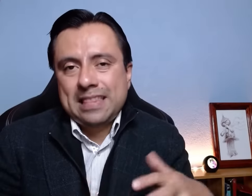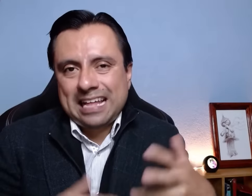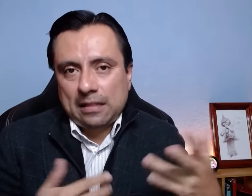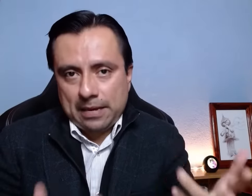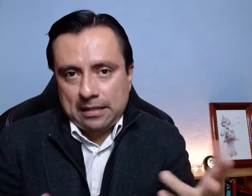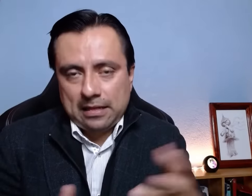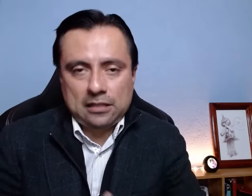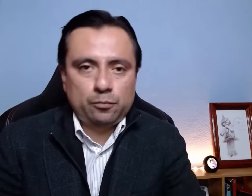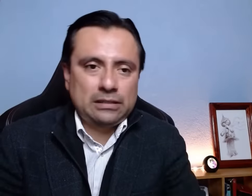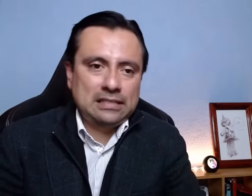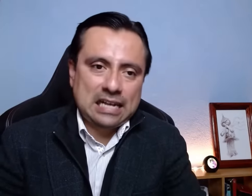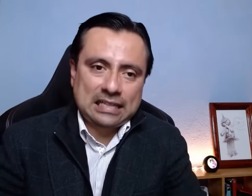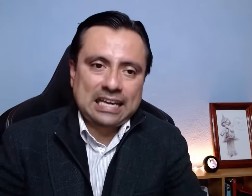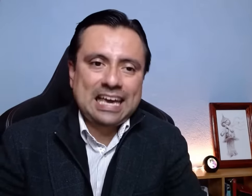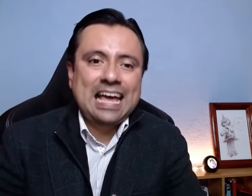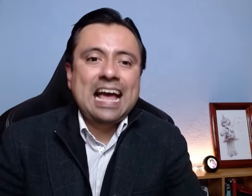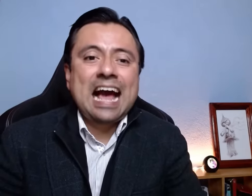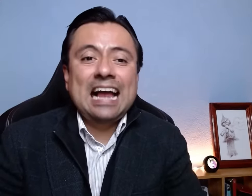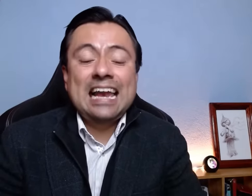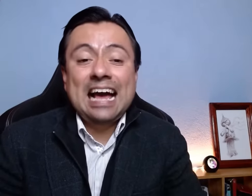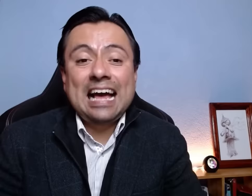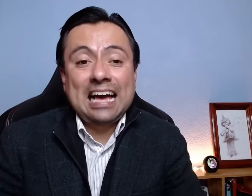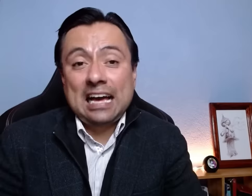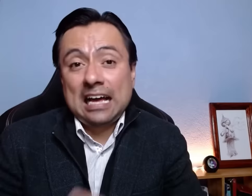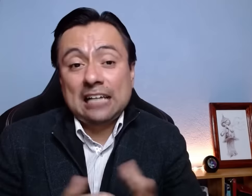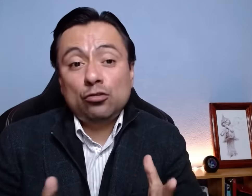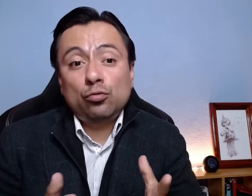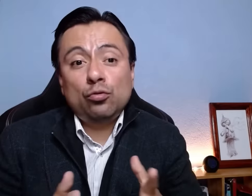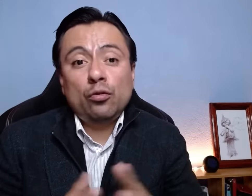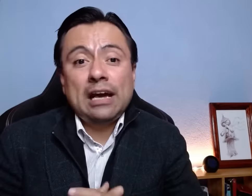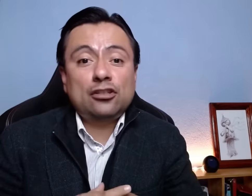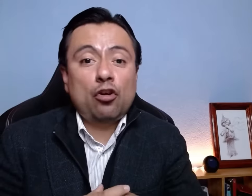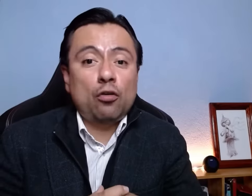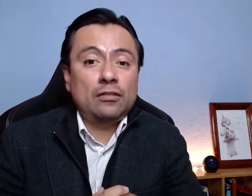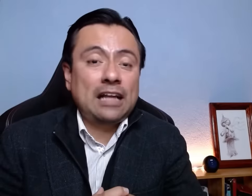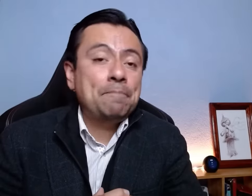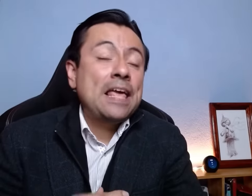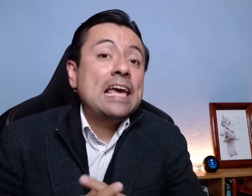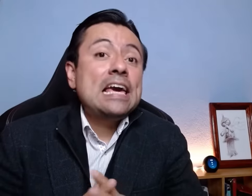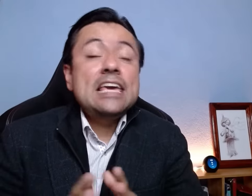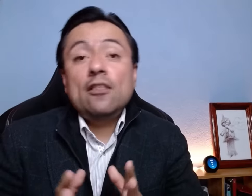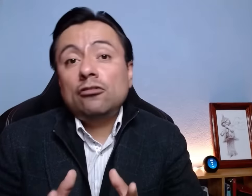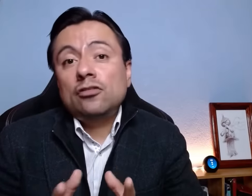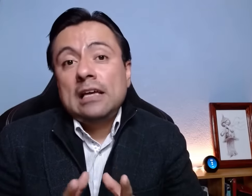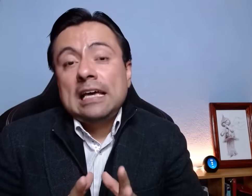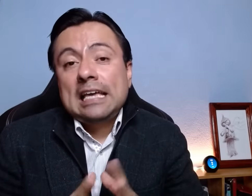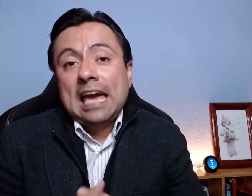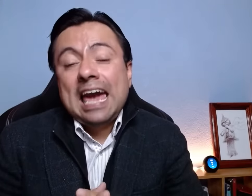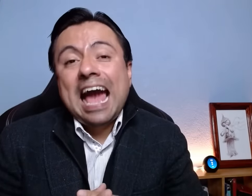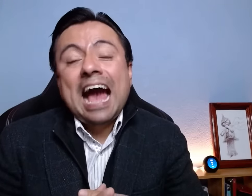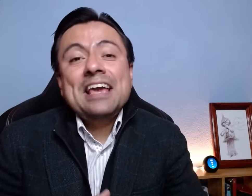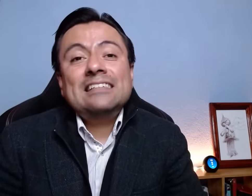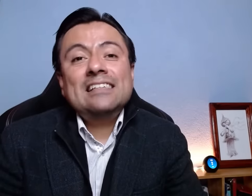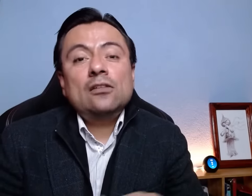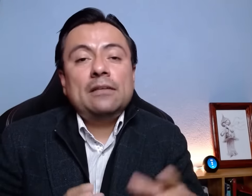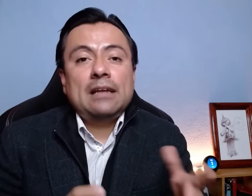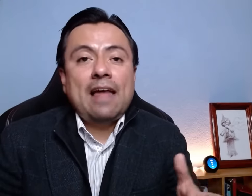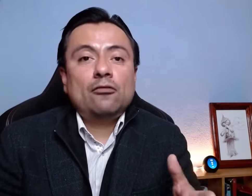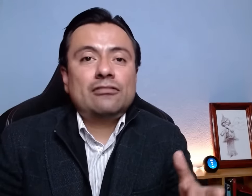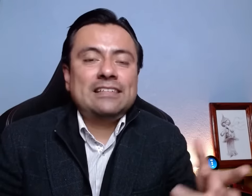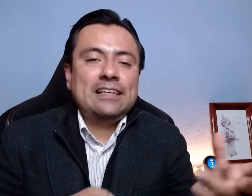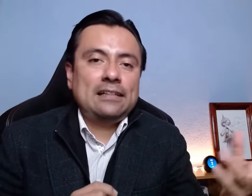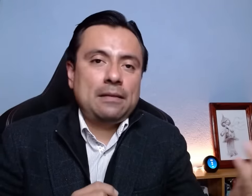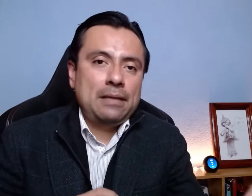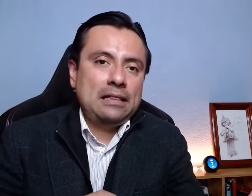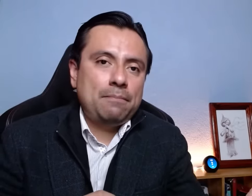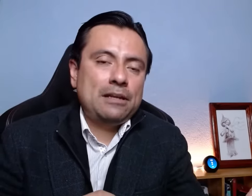ella inmediatamente después del ataque a su escolta. Y 2, que hayan sido